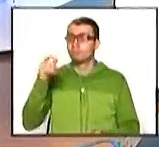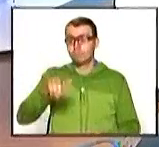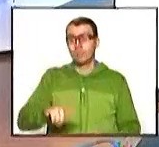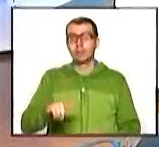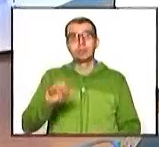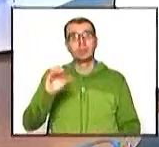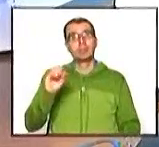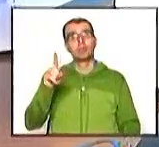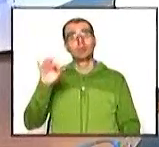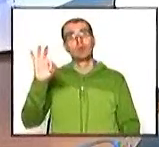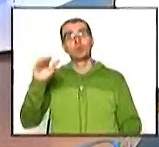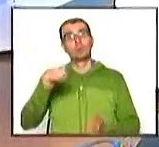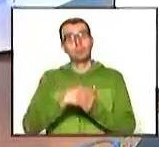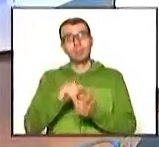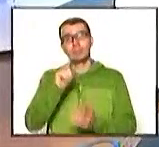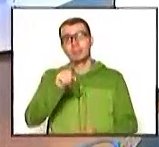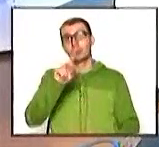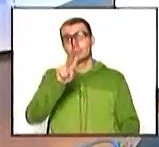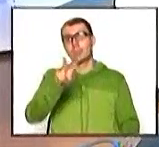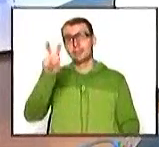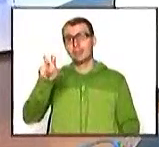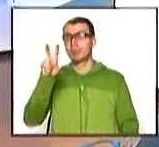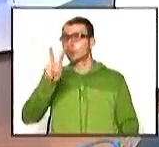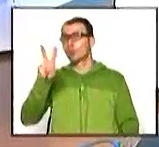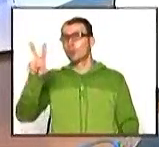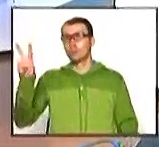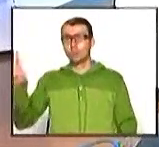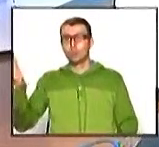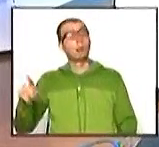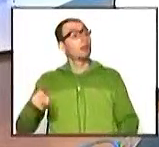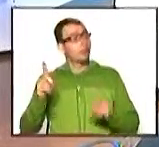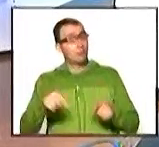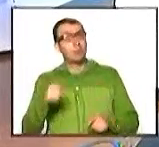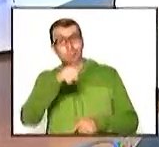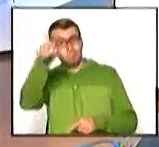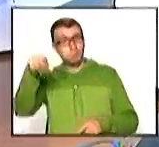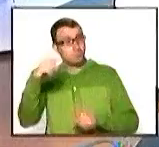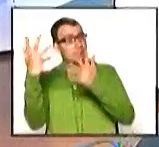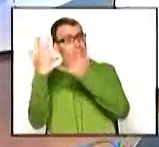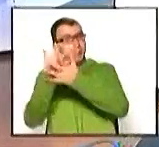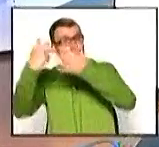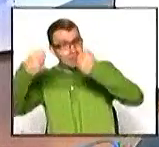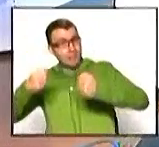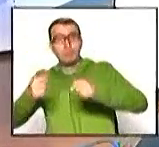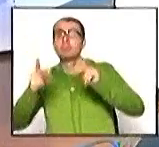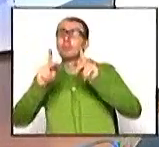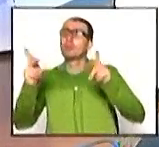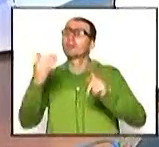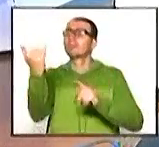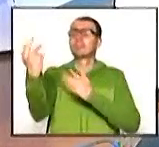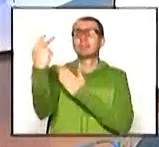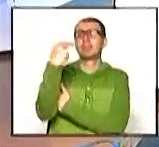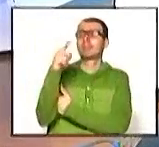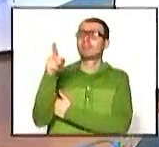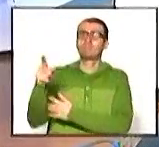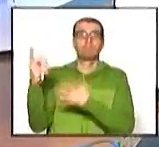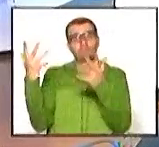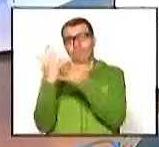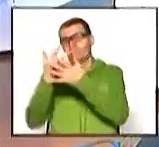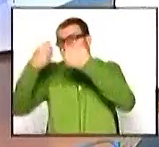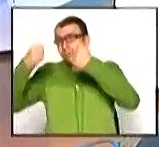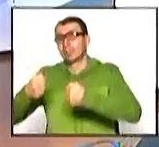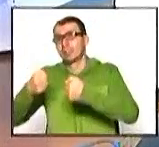Gracias. A propósito, en las cárceles sí. Saludos a tantas personas que están privadas de la libertad y